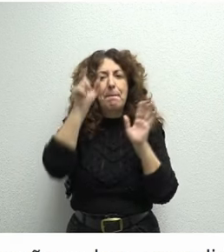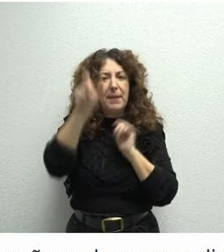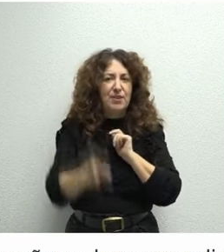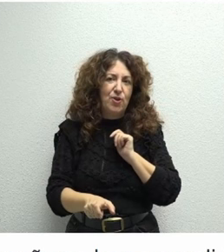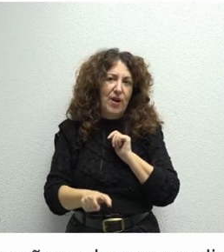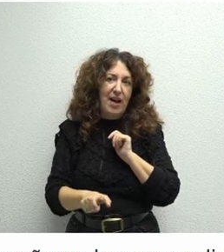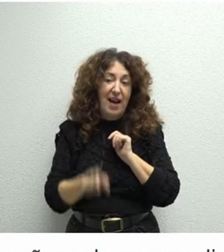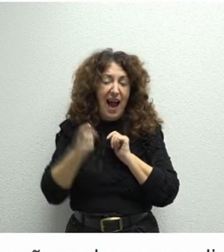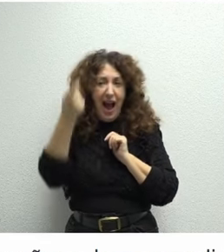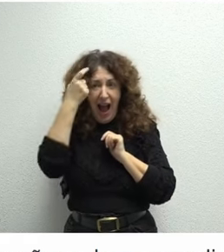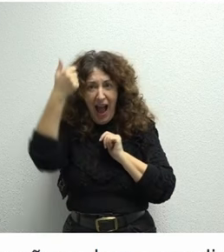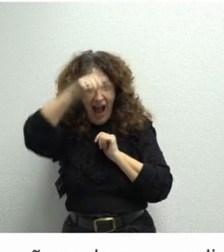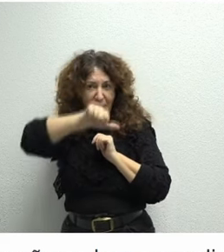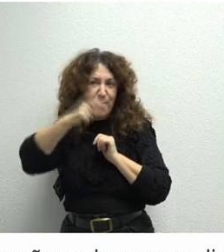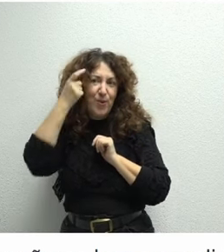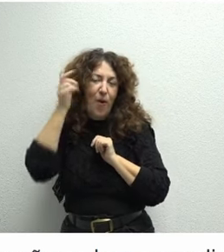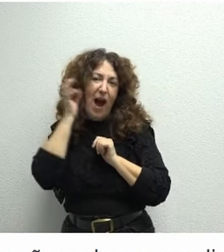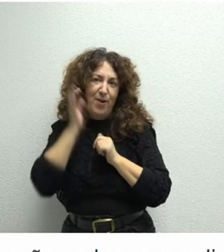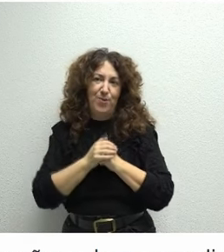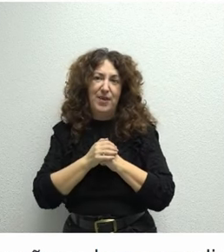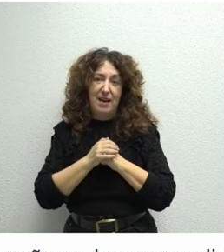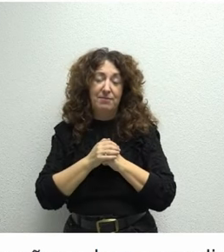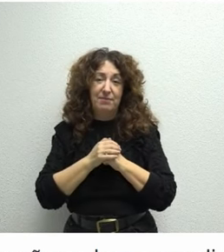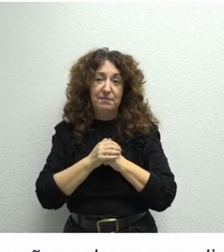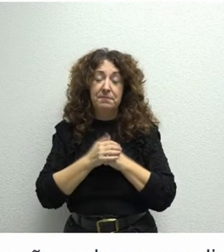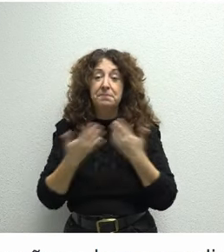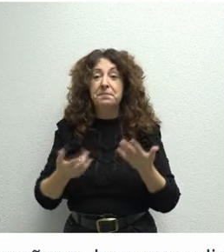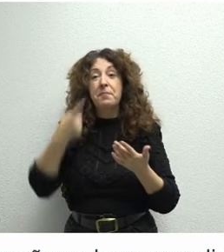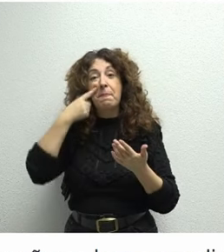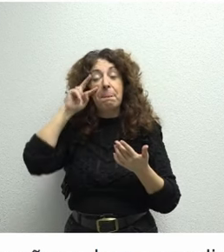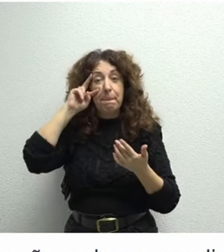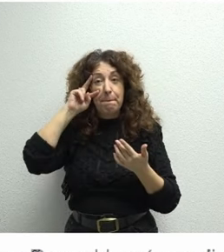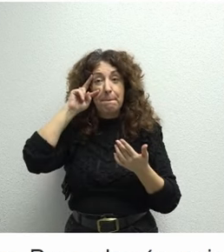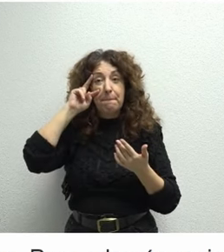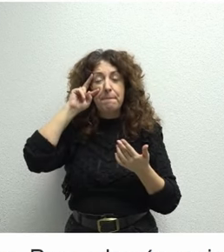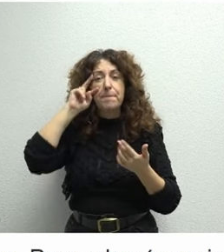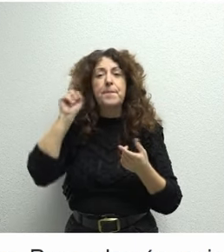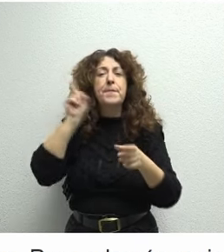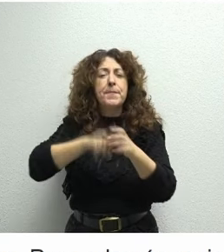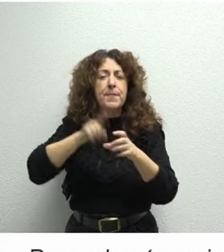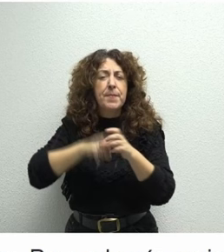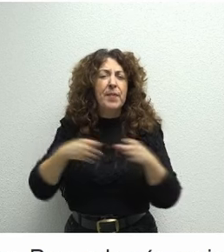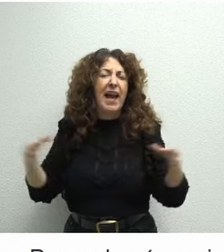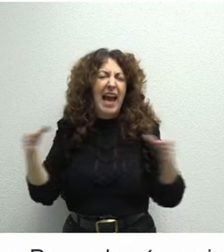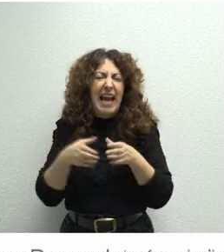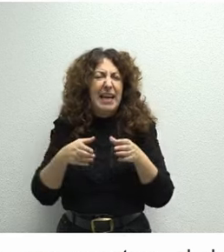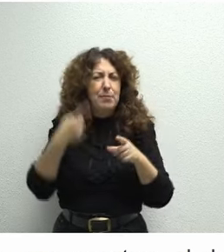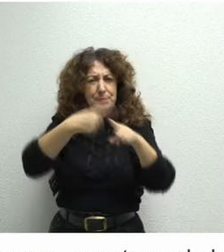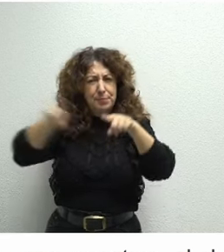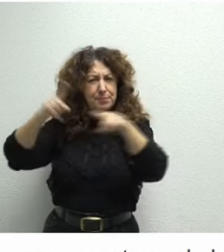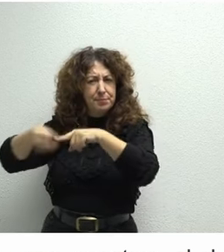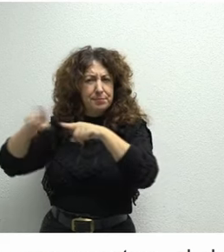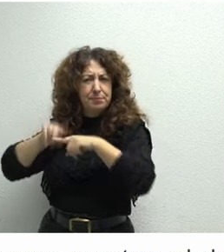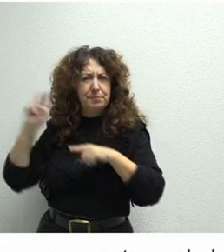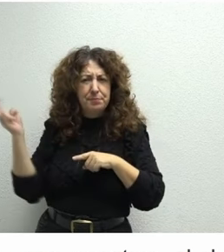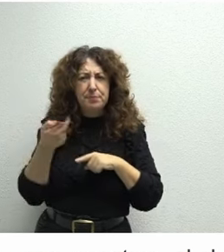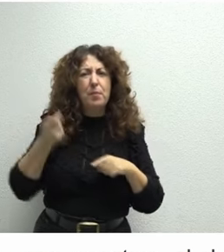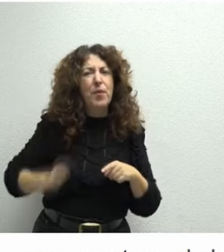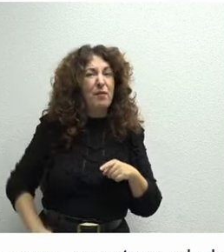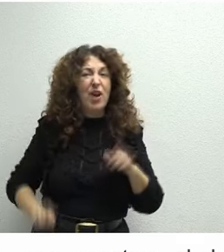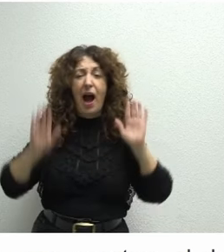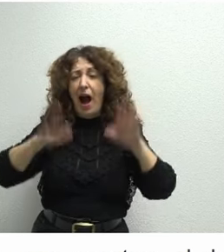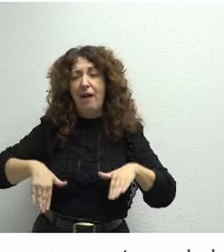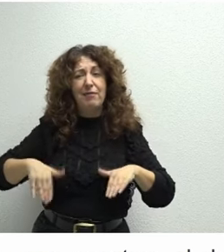nosotros el alumno la alumna Y bueno pues la experiencia de participar en equipos multis pues evidentemente es enriquecedora